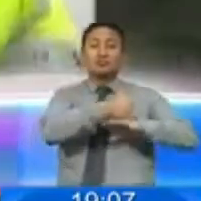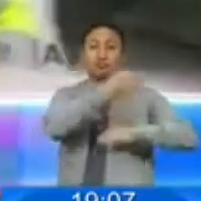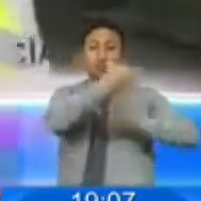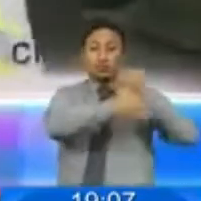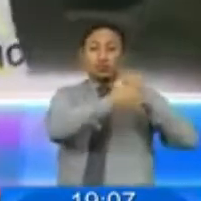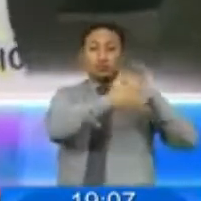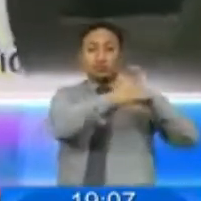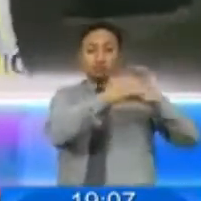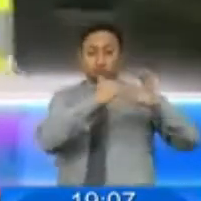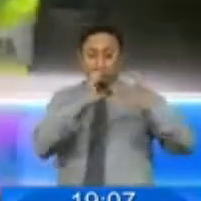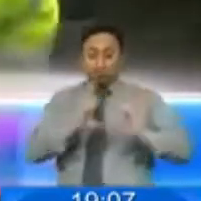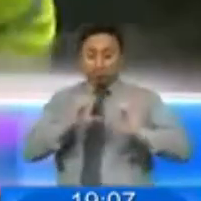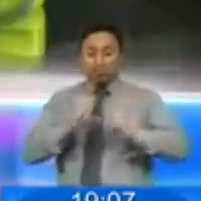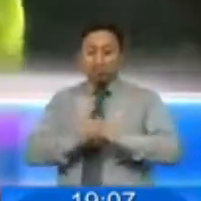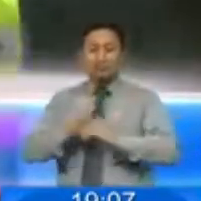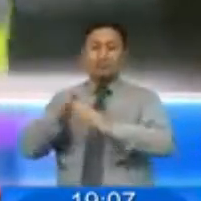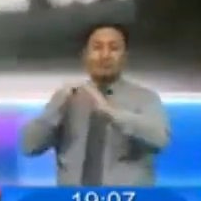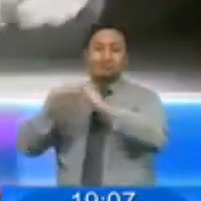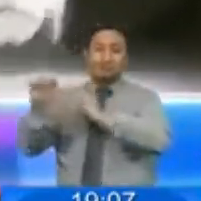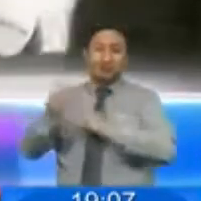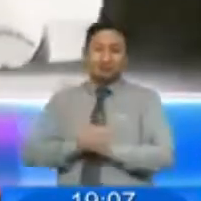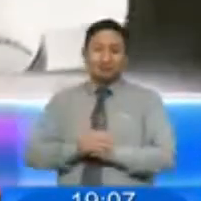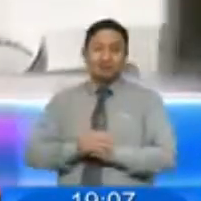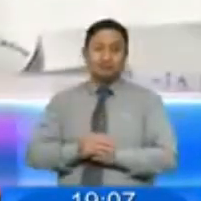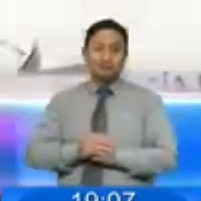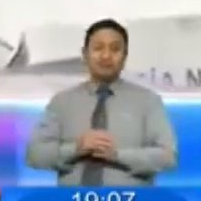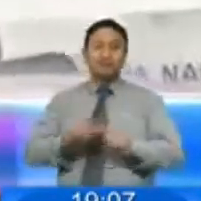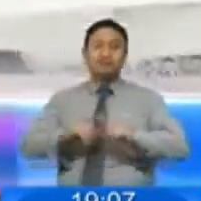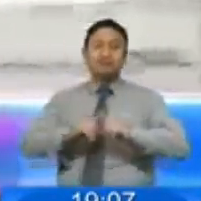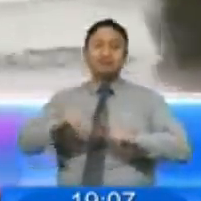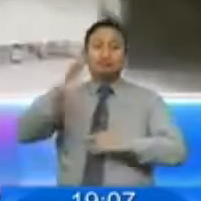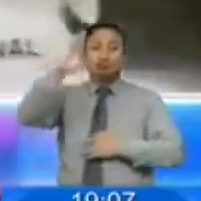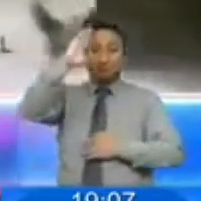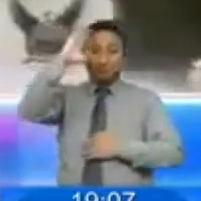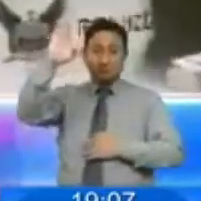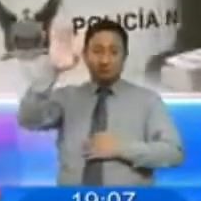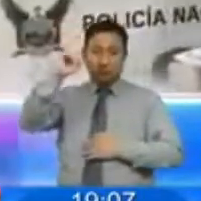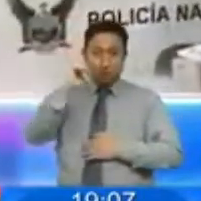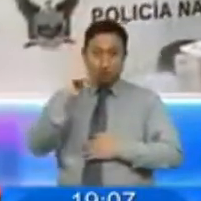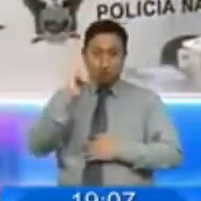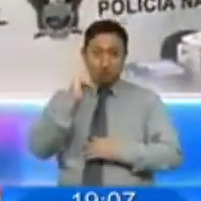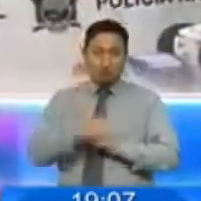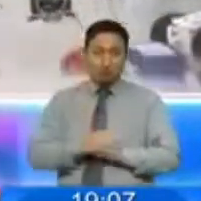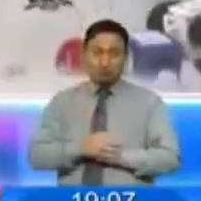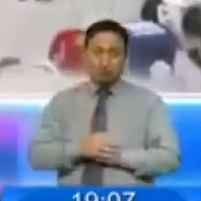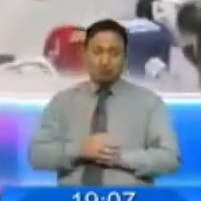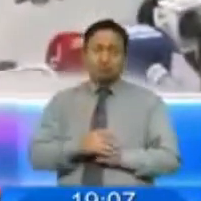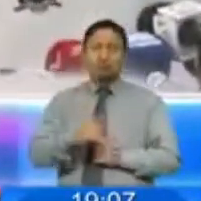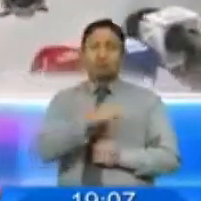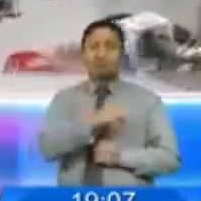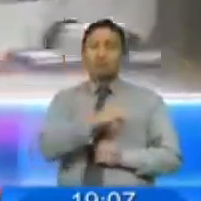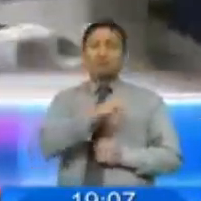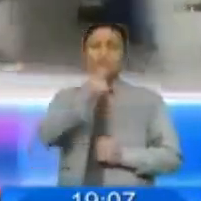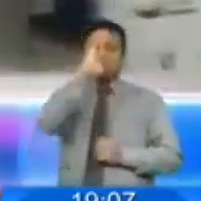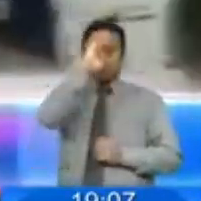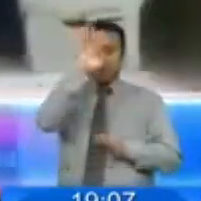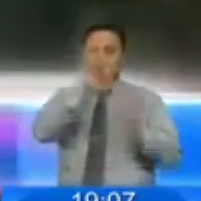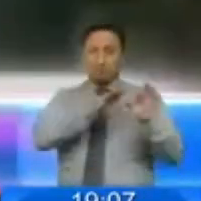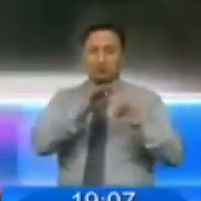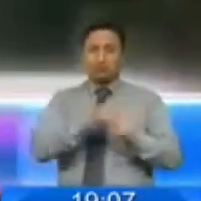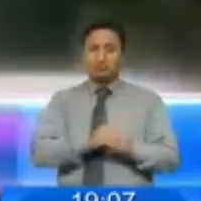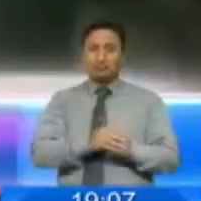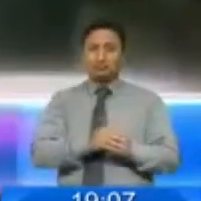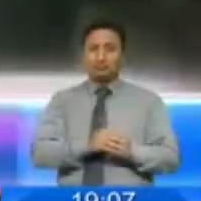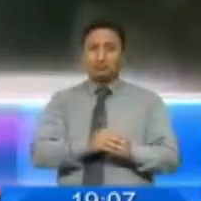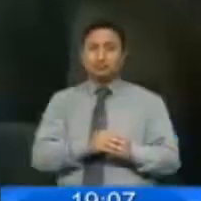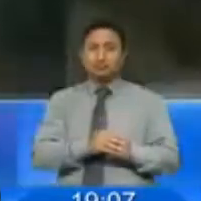Justicia. Pero la negativa de Interpol para ordenar la difusión roja al exmandatario no sería el único caso. Espinosa de los Monteros refirió otros tantos. El